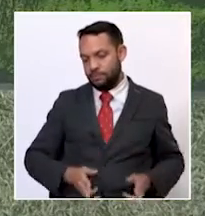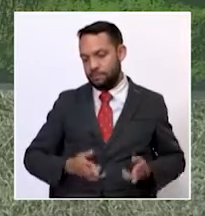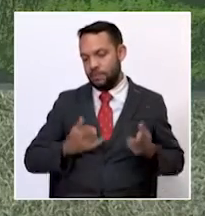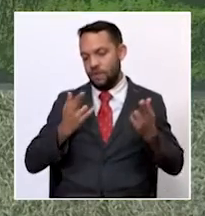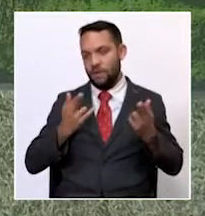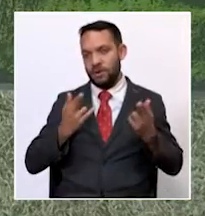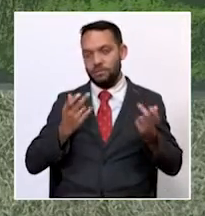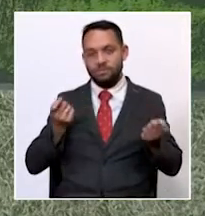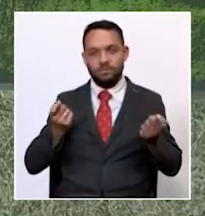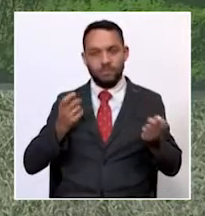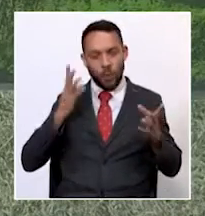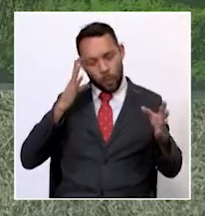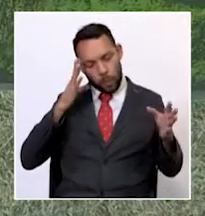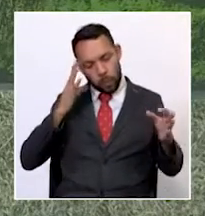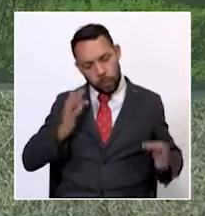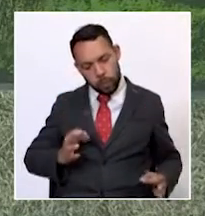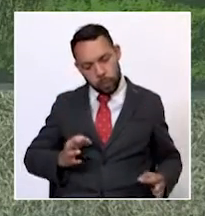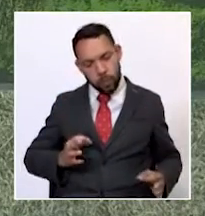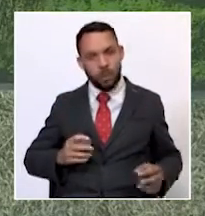de relajarse.